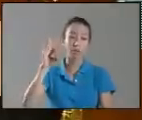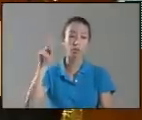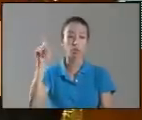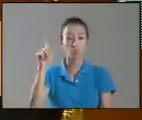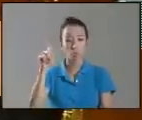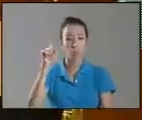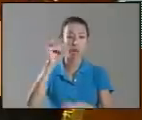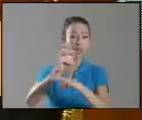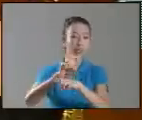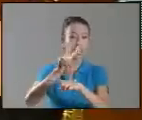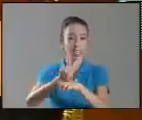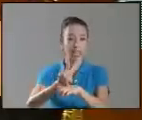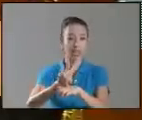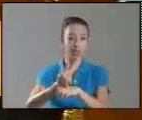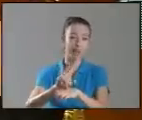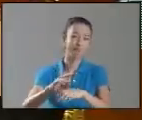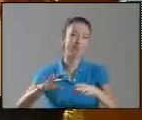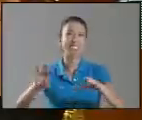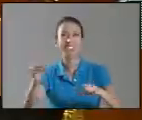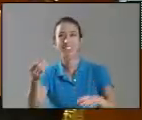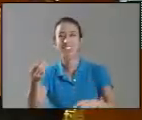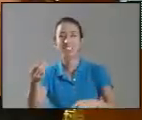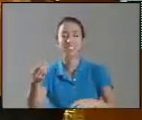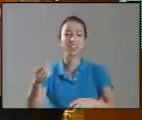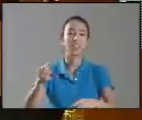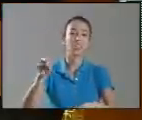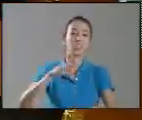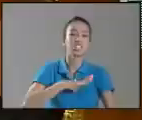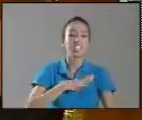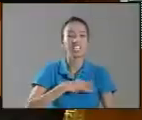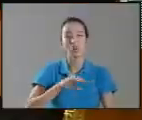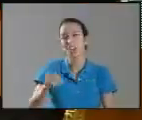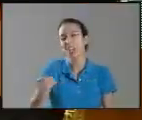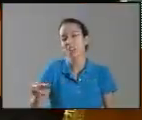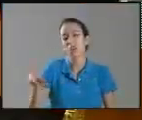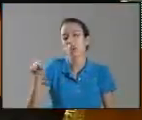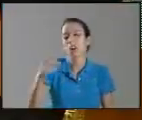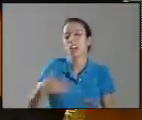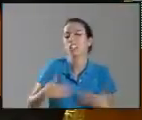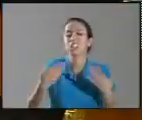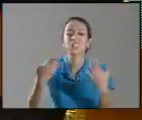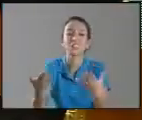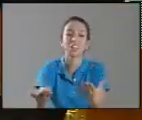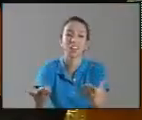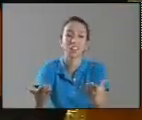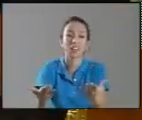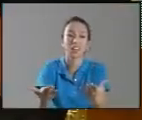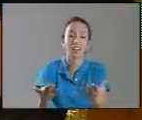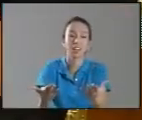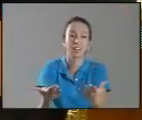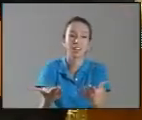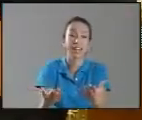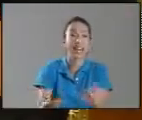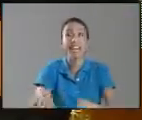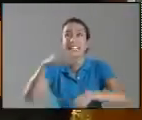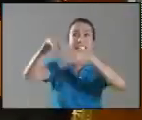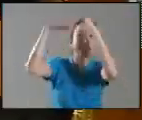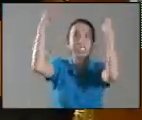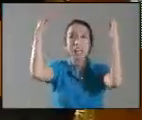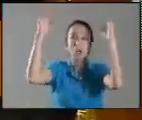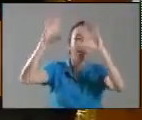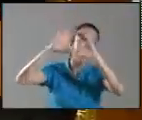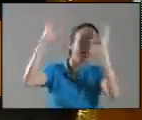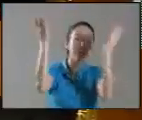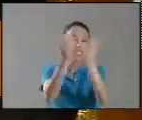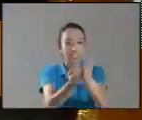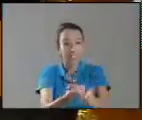el evangelio, hermano, porque algunos piensan que el evangelio que nosotros predicamos es un evangelio así, que pues